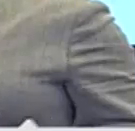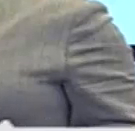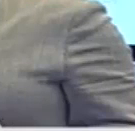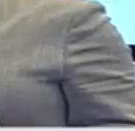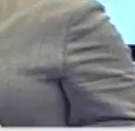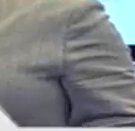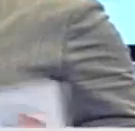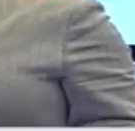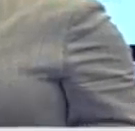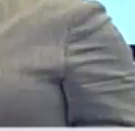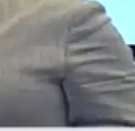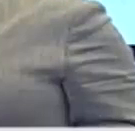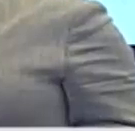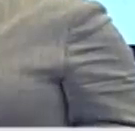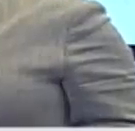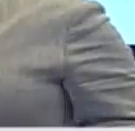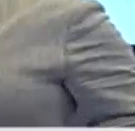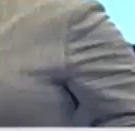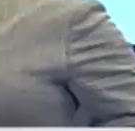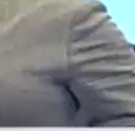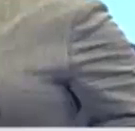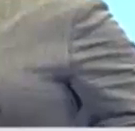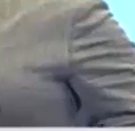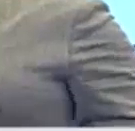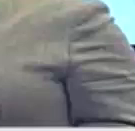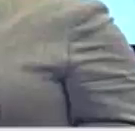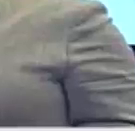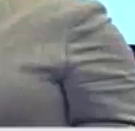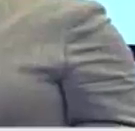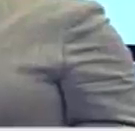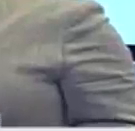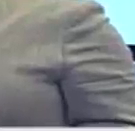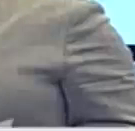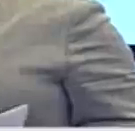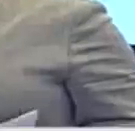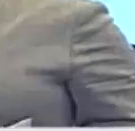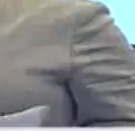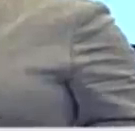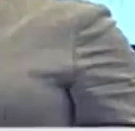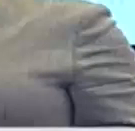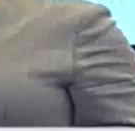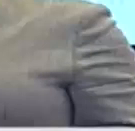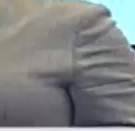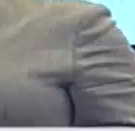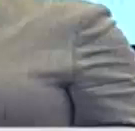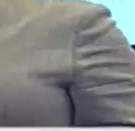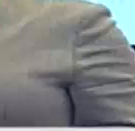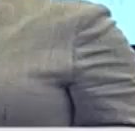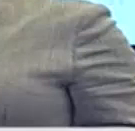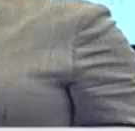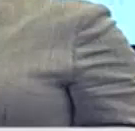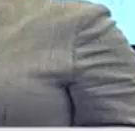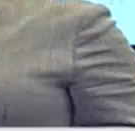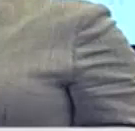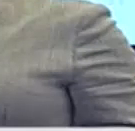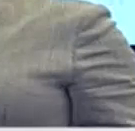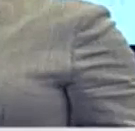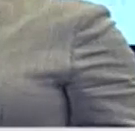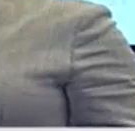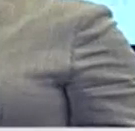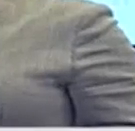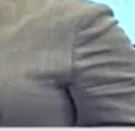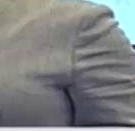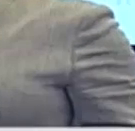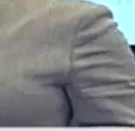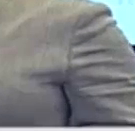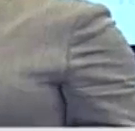nos acompañe al desarrollo de este diálogo público, ya que escucharemos el punto de vista, como le comentaba, de legisladores, de especialistas e